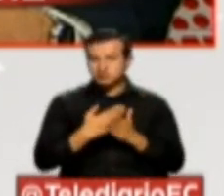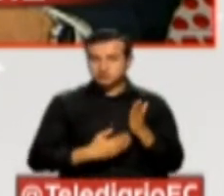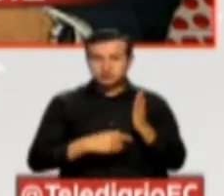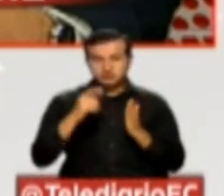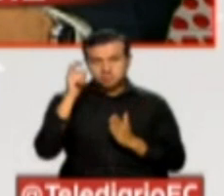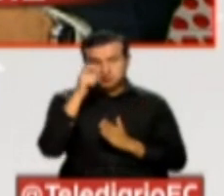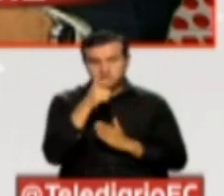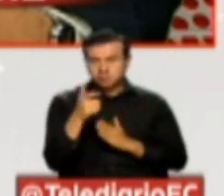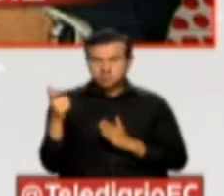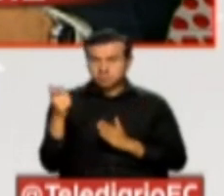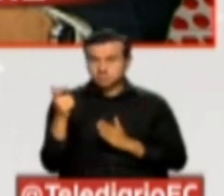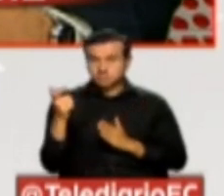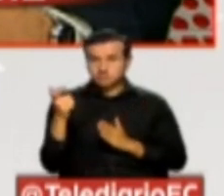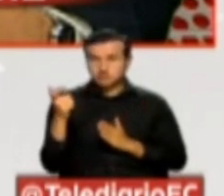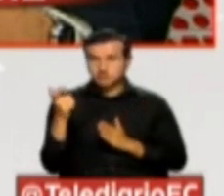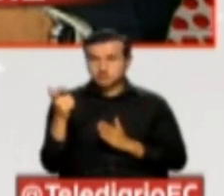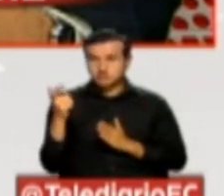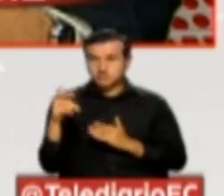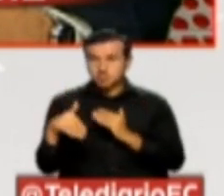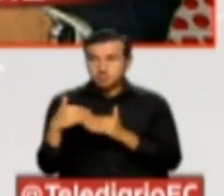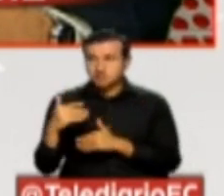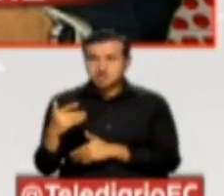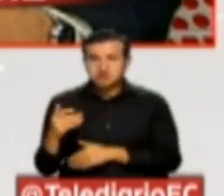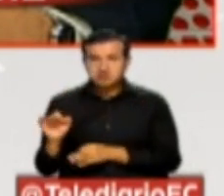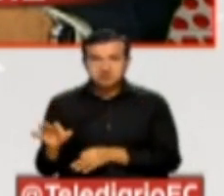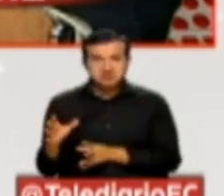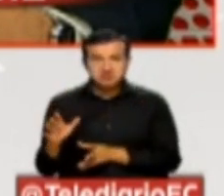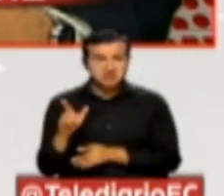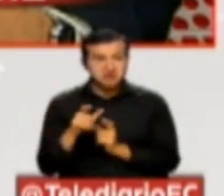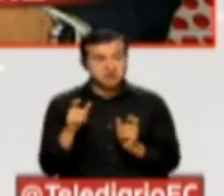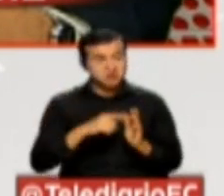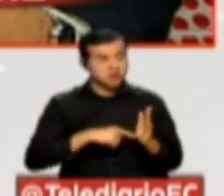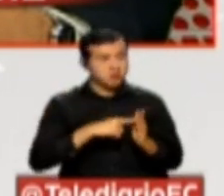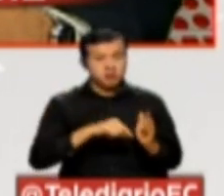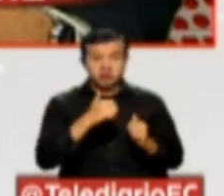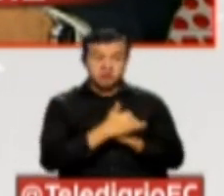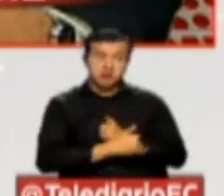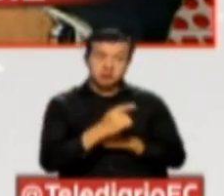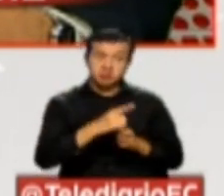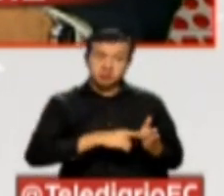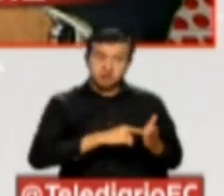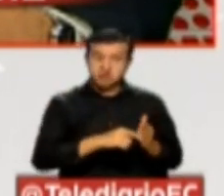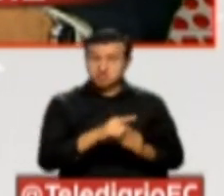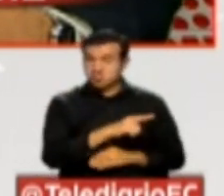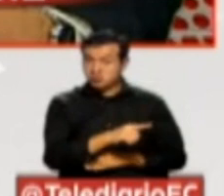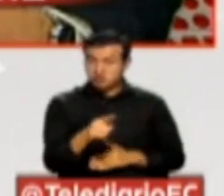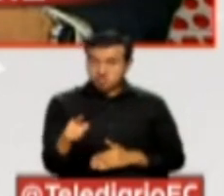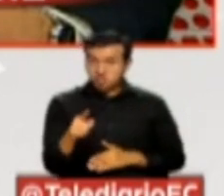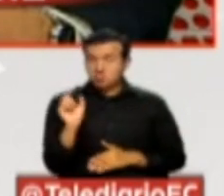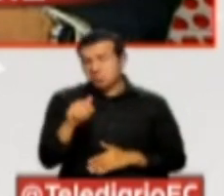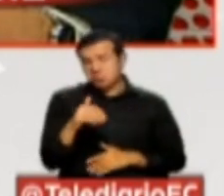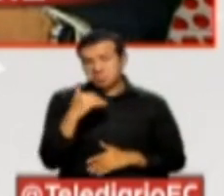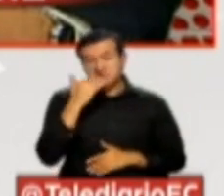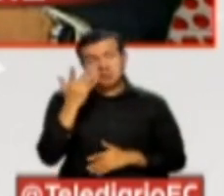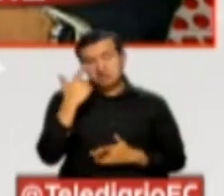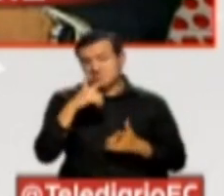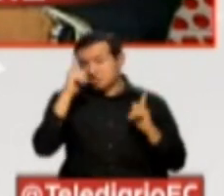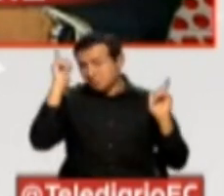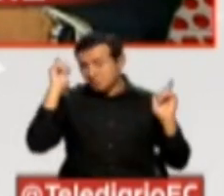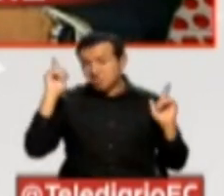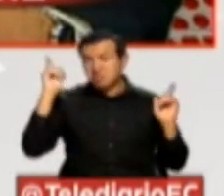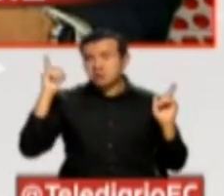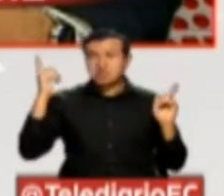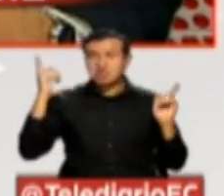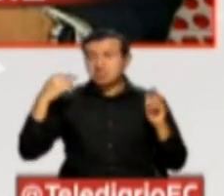Fiscalía no tienen efecto en la práctica. Cualquiera que tiene prohibición de salir del país puede salir por la